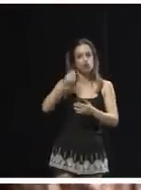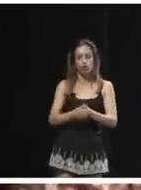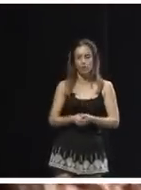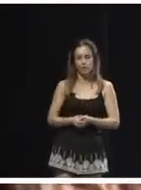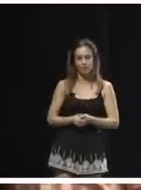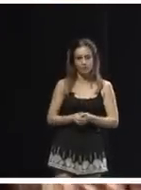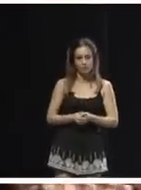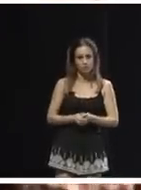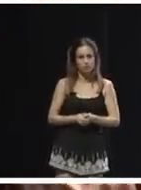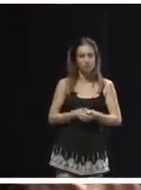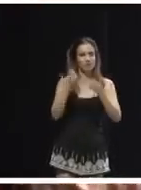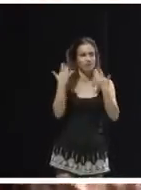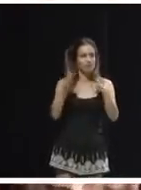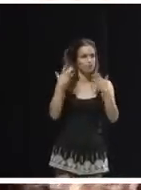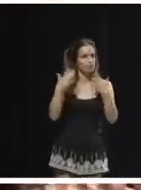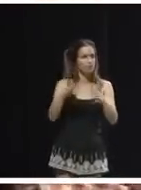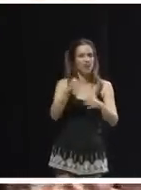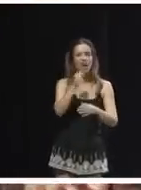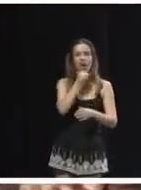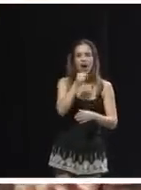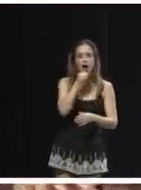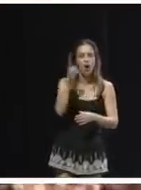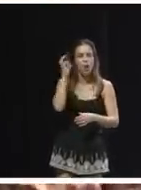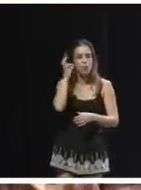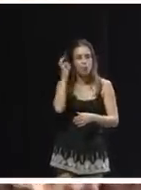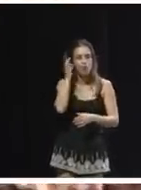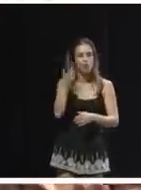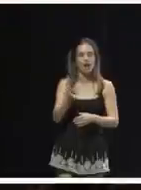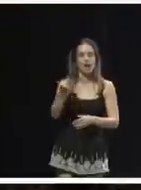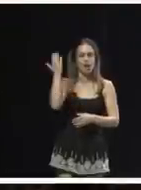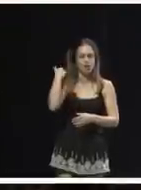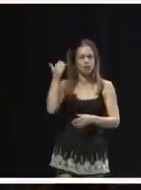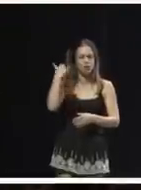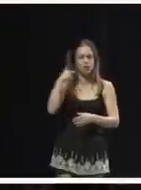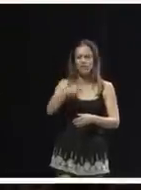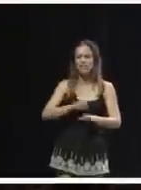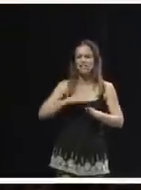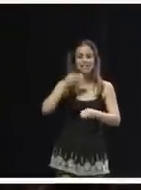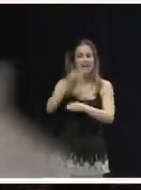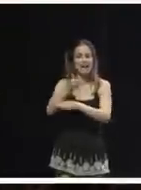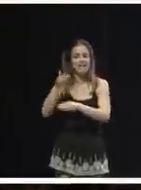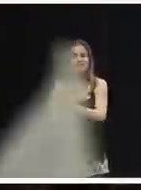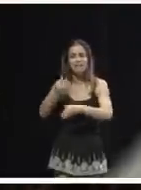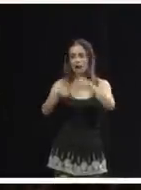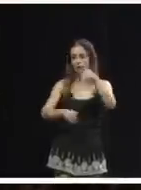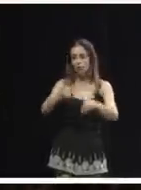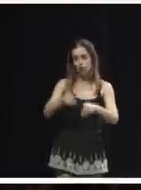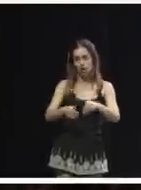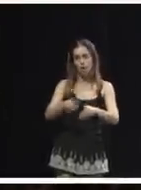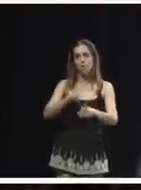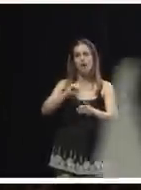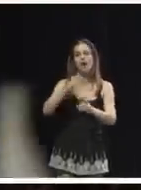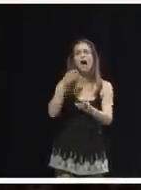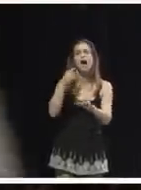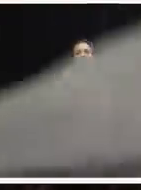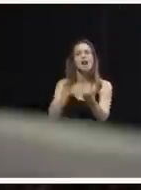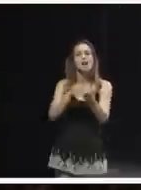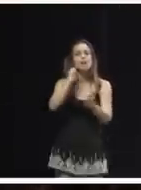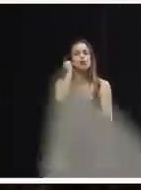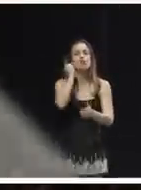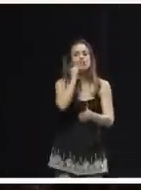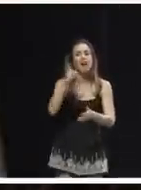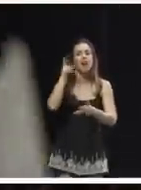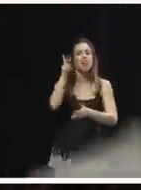madres andaluzas, a las abuelas andaluzas. Salid a votar para ganar más derechos, no por miedo, sino